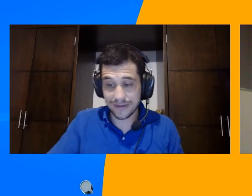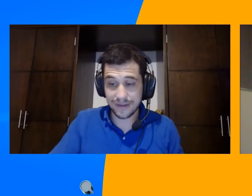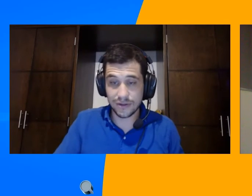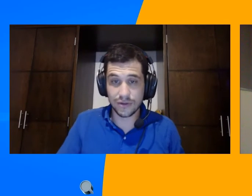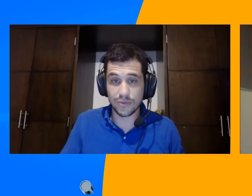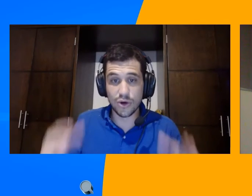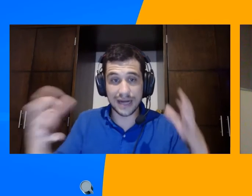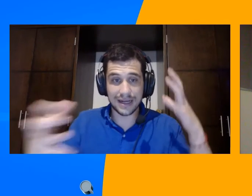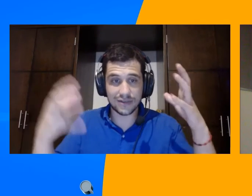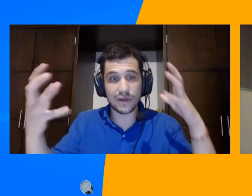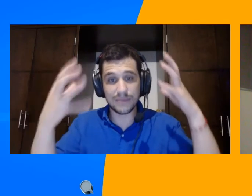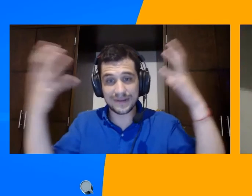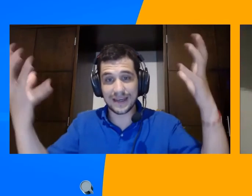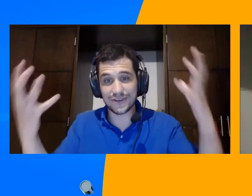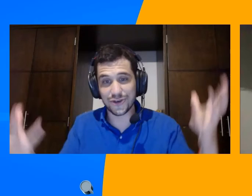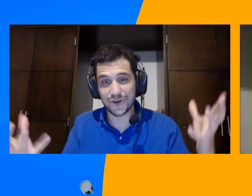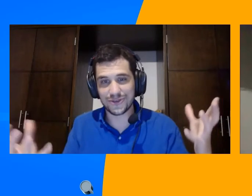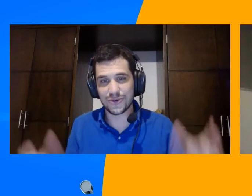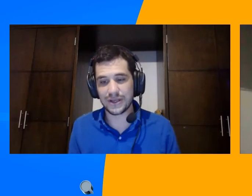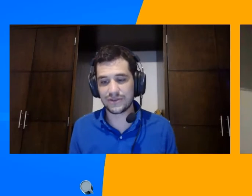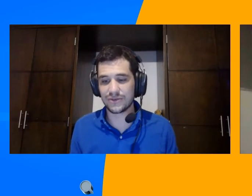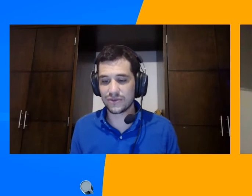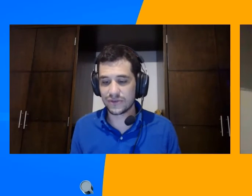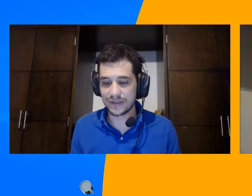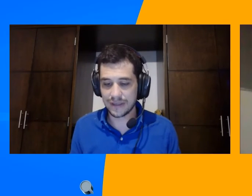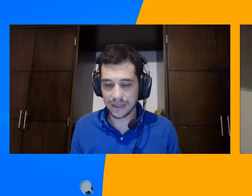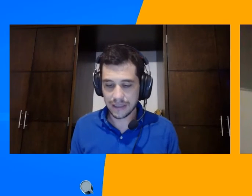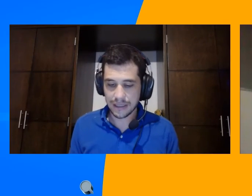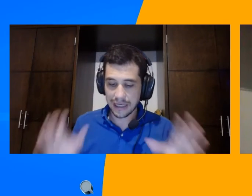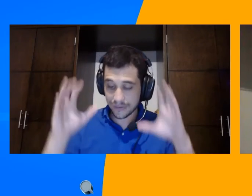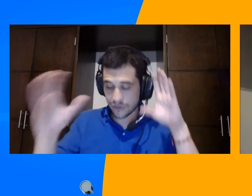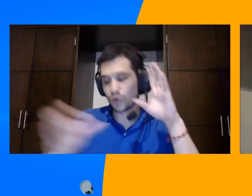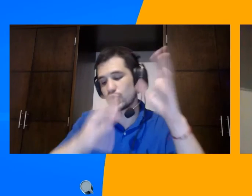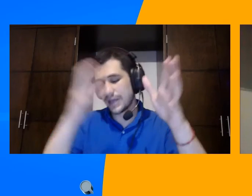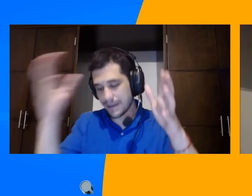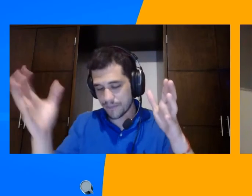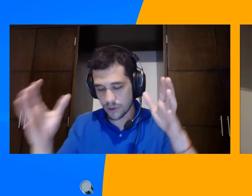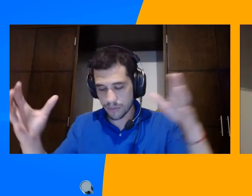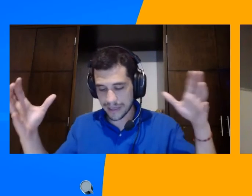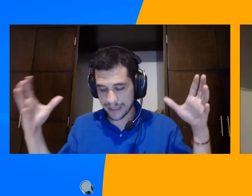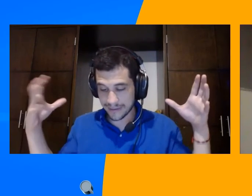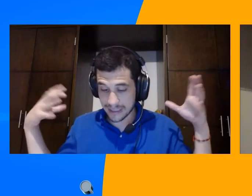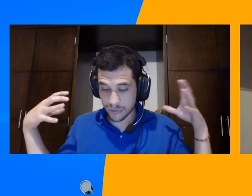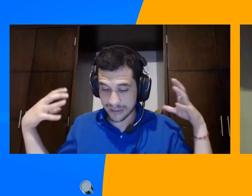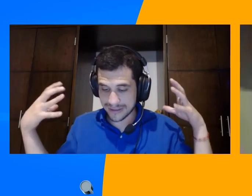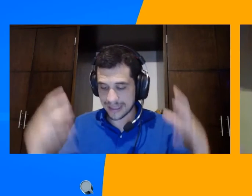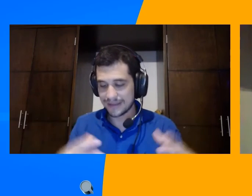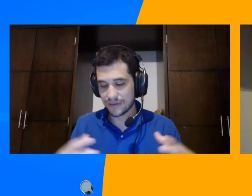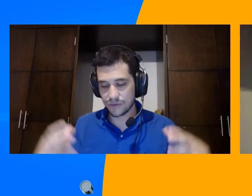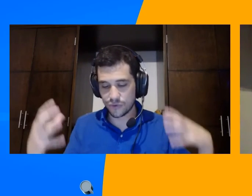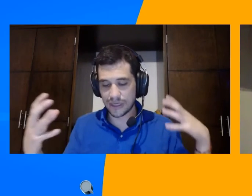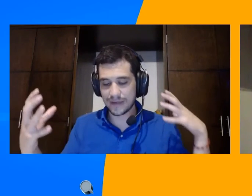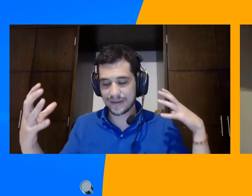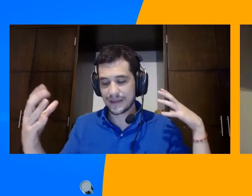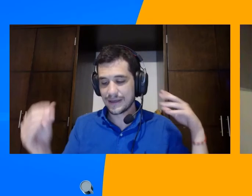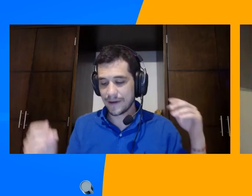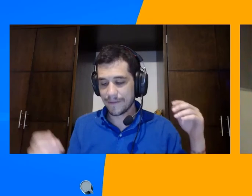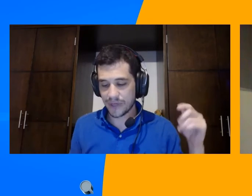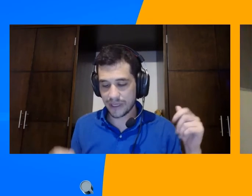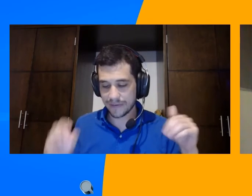lagos que han sido monarcas, ¿no? Hay investigaciones sobre esto. Entonces, esto es otro ejemplo como para que entendamos las distancias